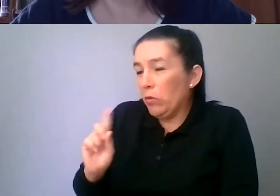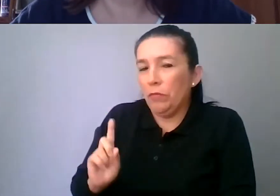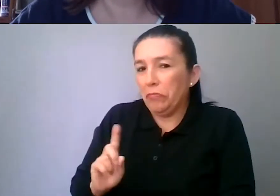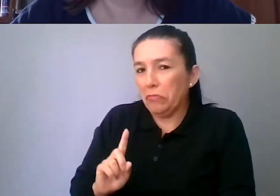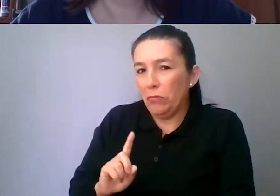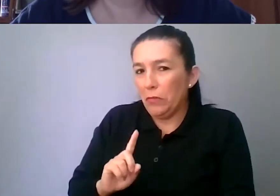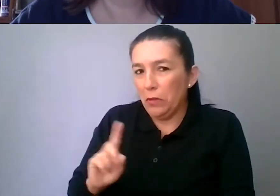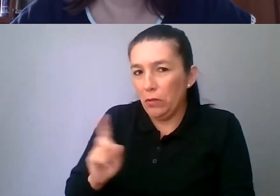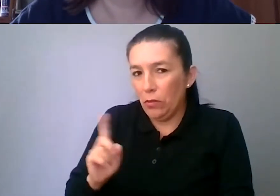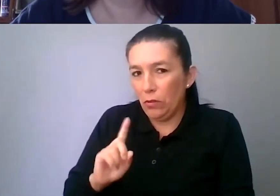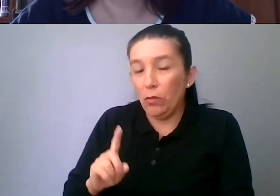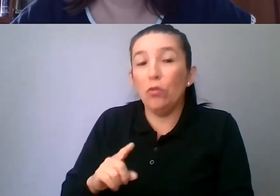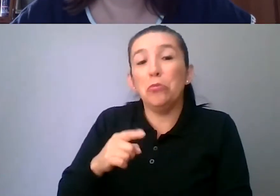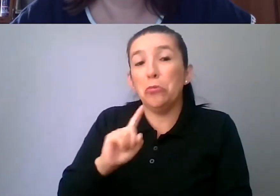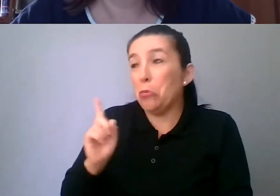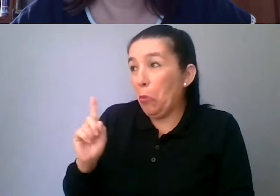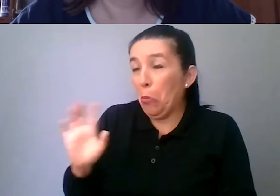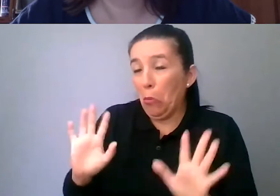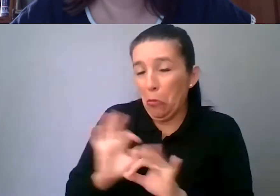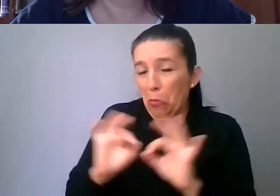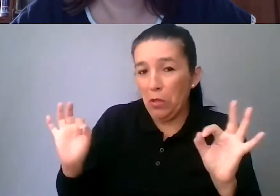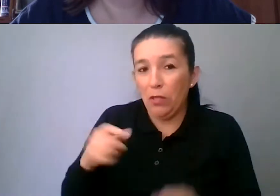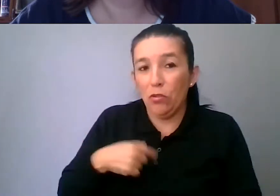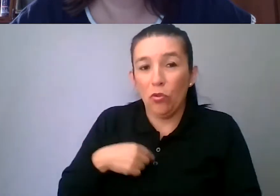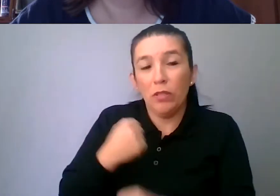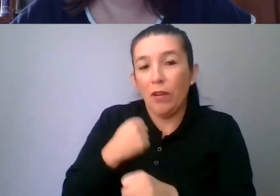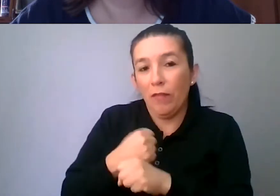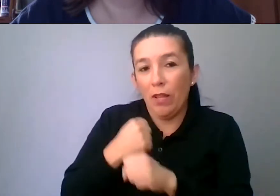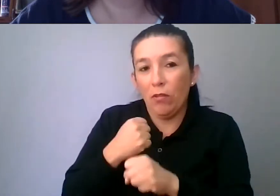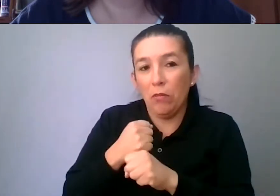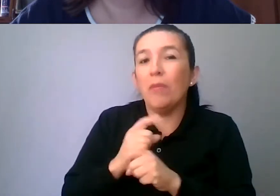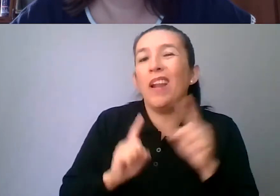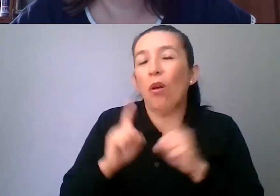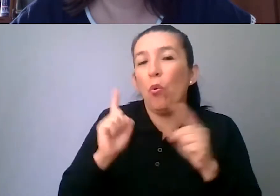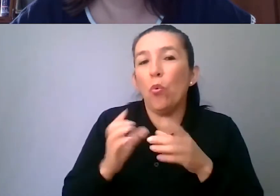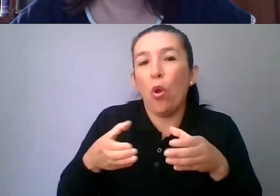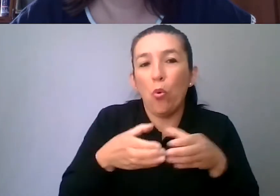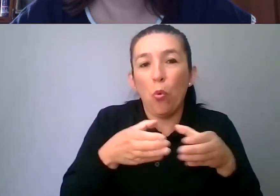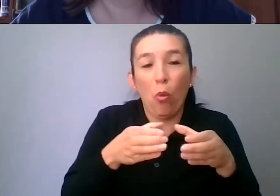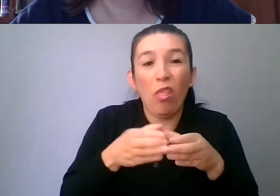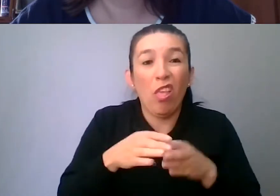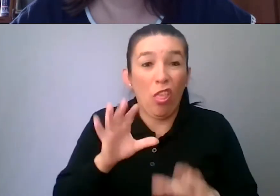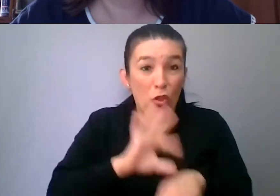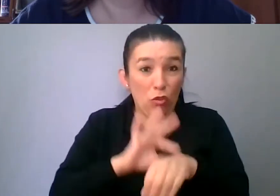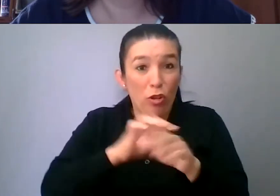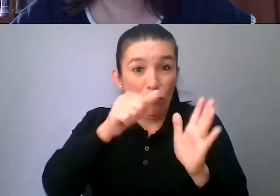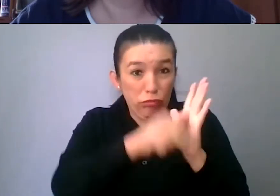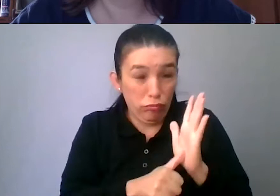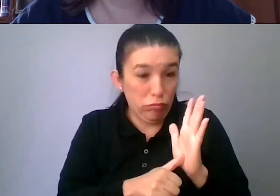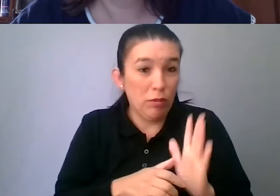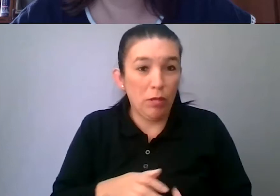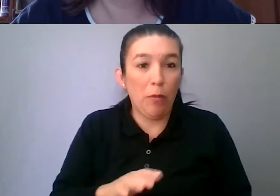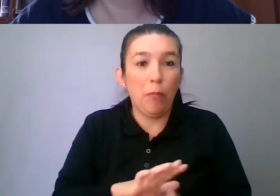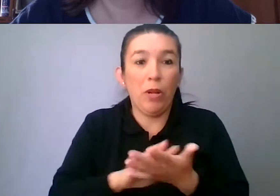Yo tra ¿Paramédicos? yo ¿TENS? trabajo, no, no, no, yo trabajo para algunas sociedades de cirujanos, por ejemplo, que